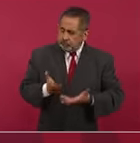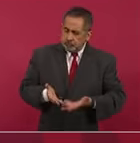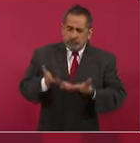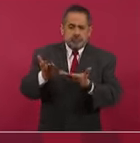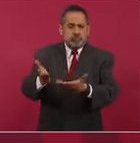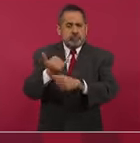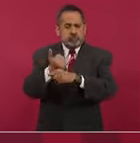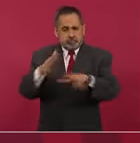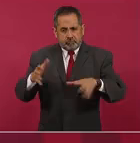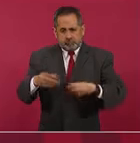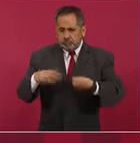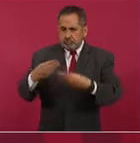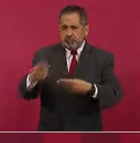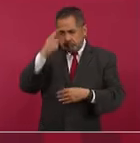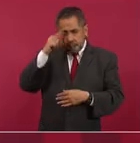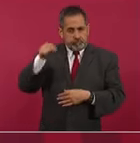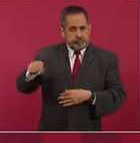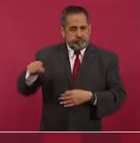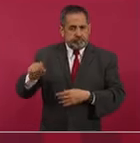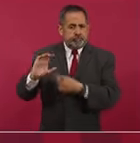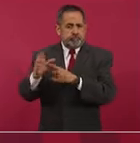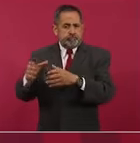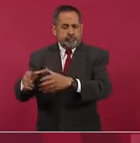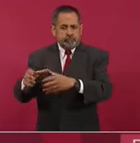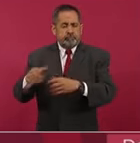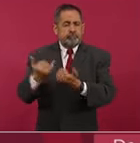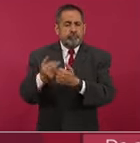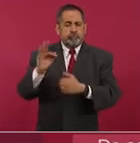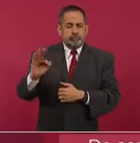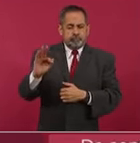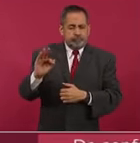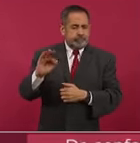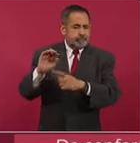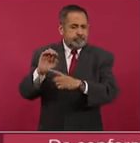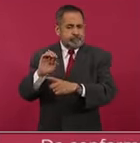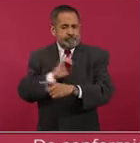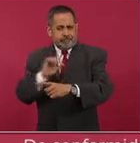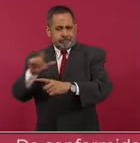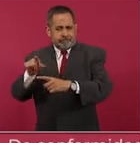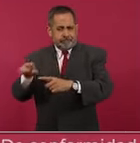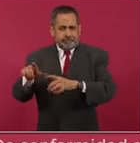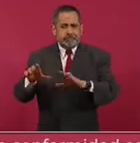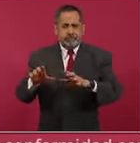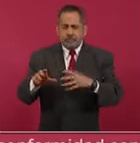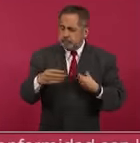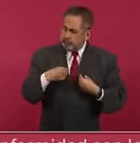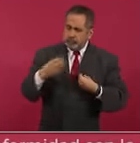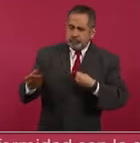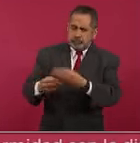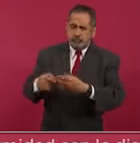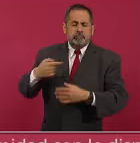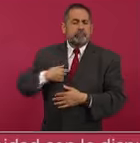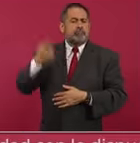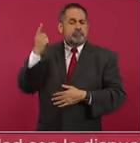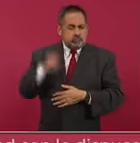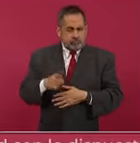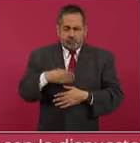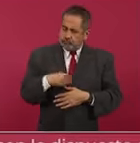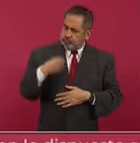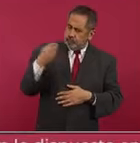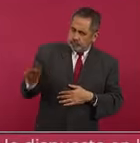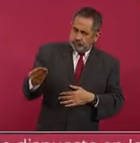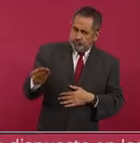a disposición de la Comisión y de la Fiscalía Especial. Y esa es la instrucción que tienen